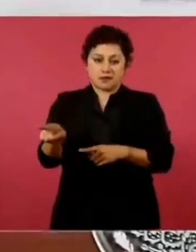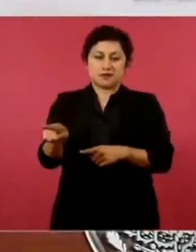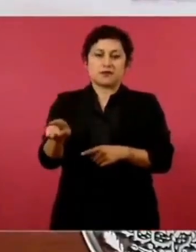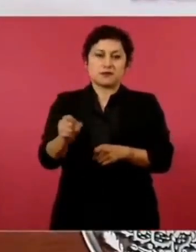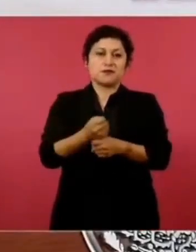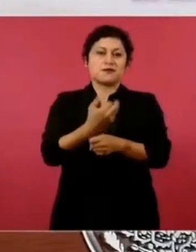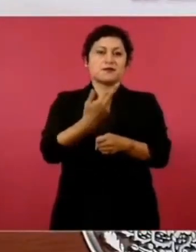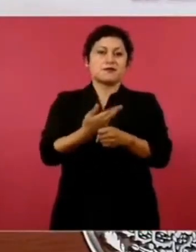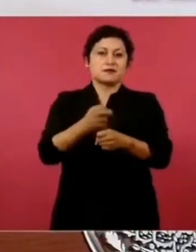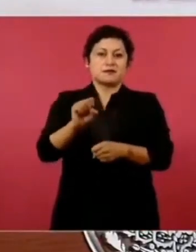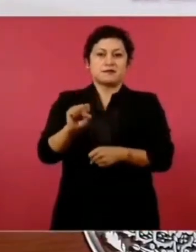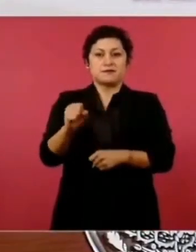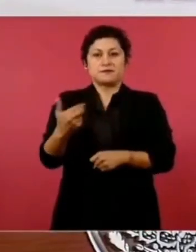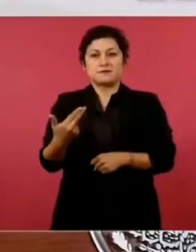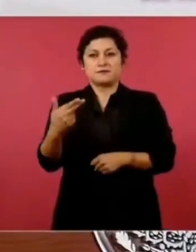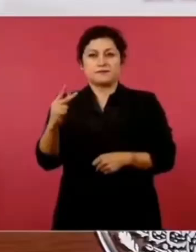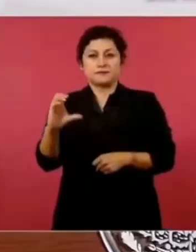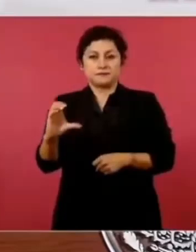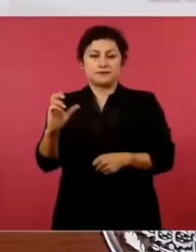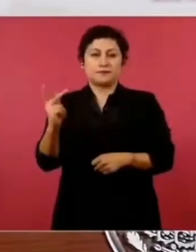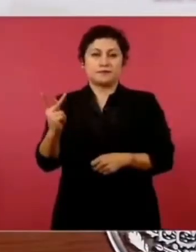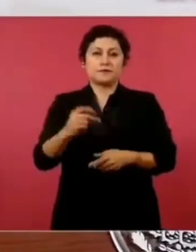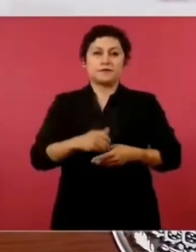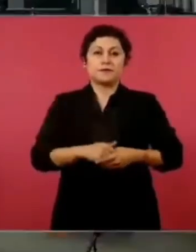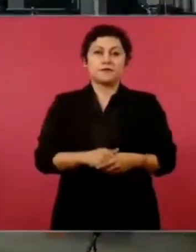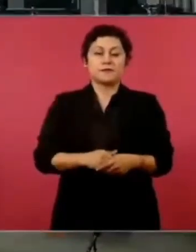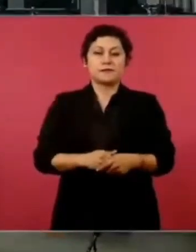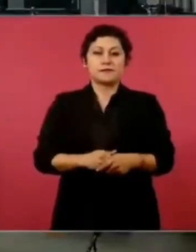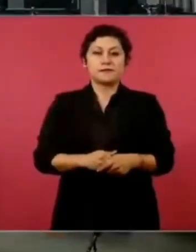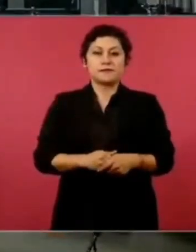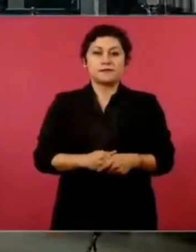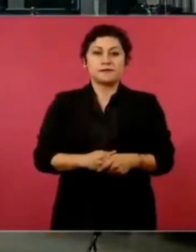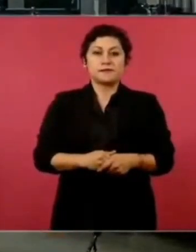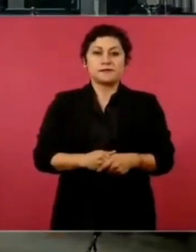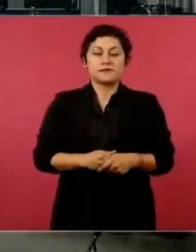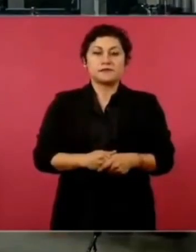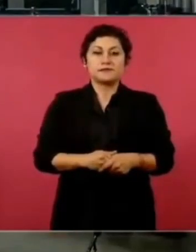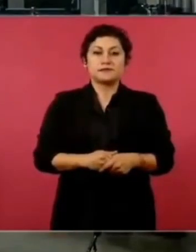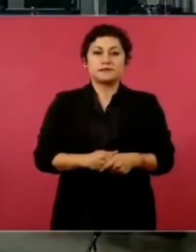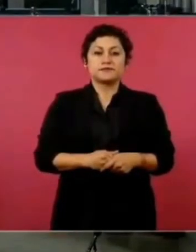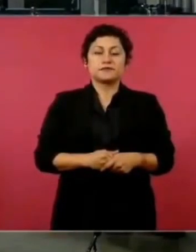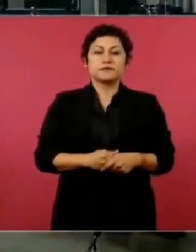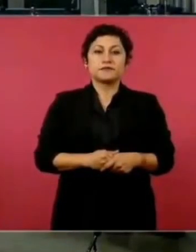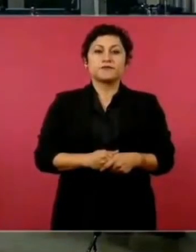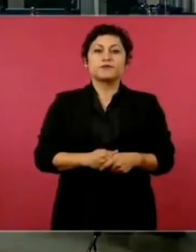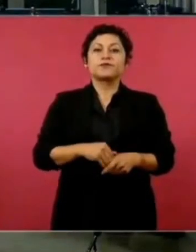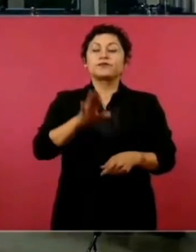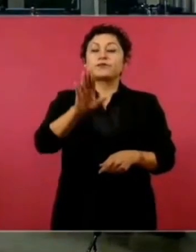Hay un libro